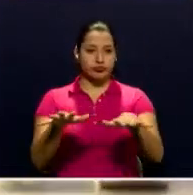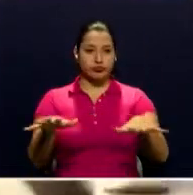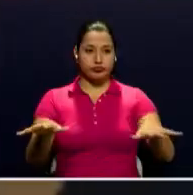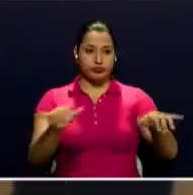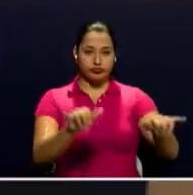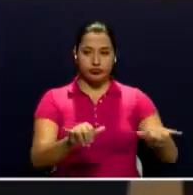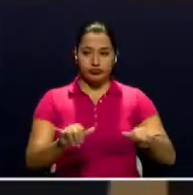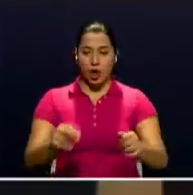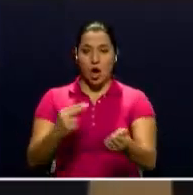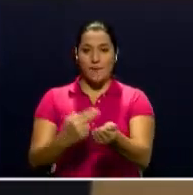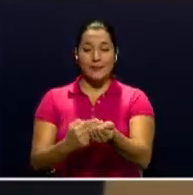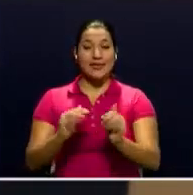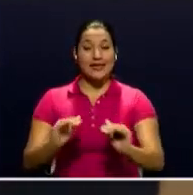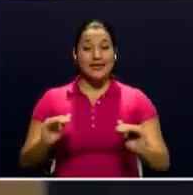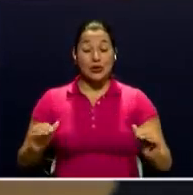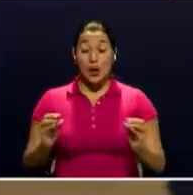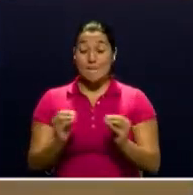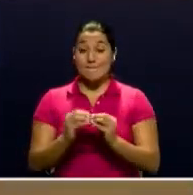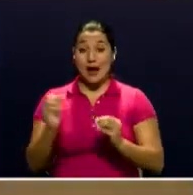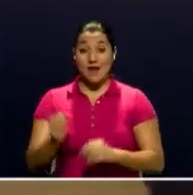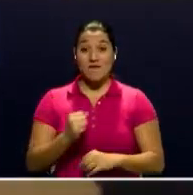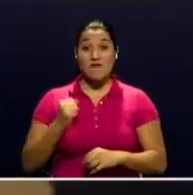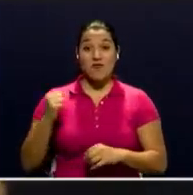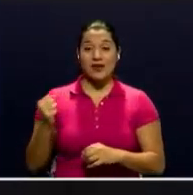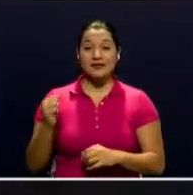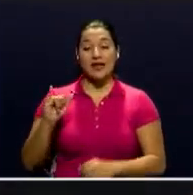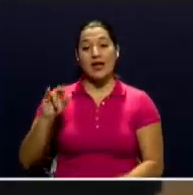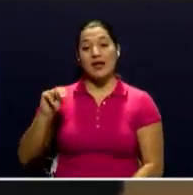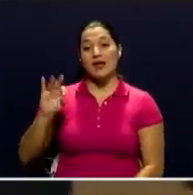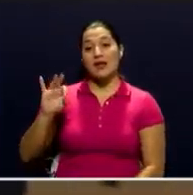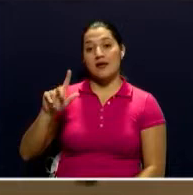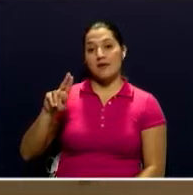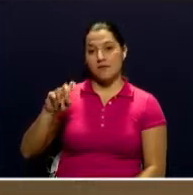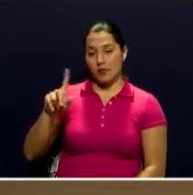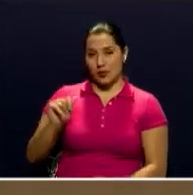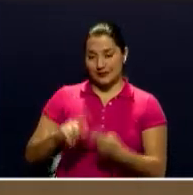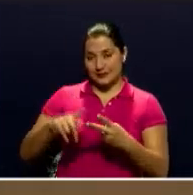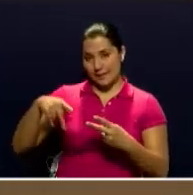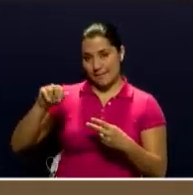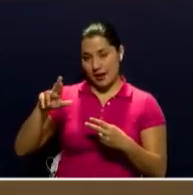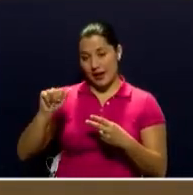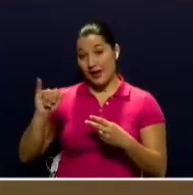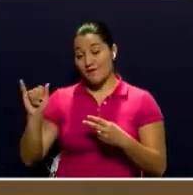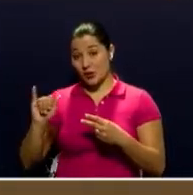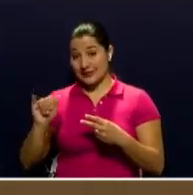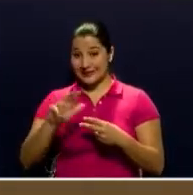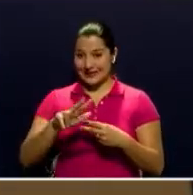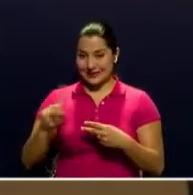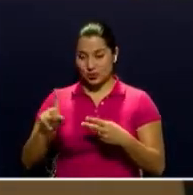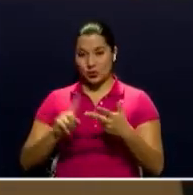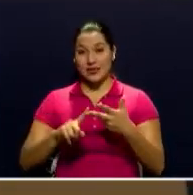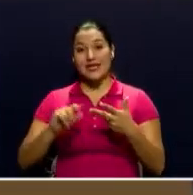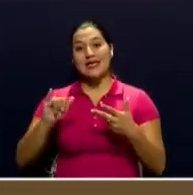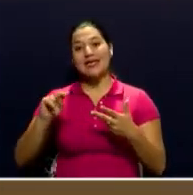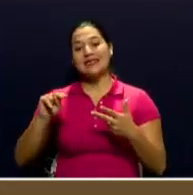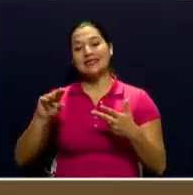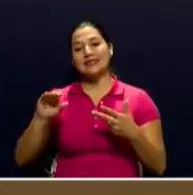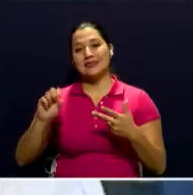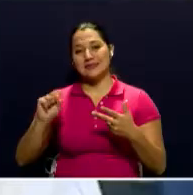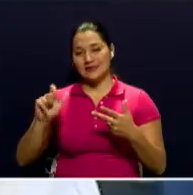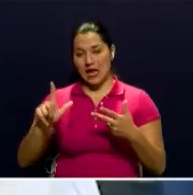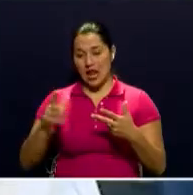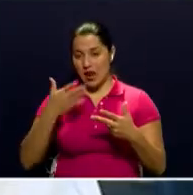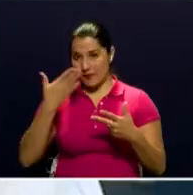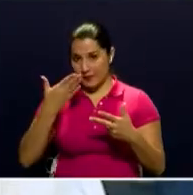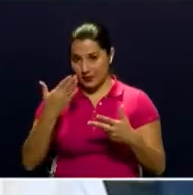el hospital de niños con mayor fuerza son la influenza, la parainfluenza 3 y 1 y el sincicial respiratorio.